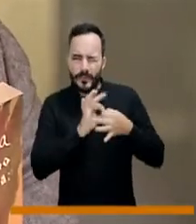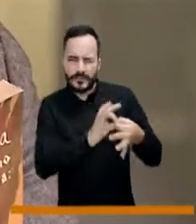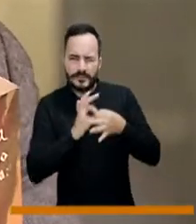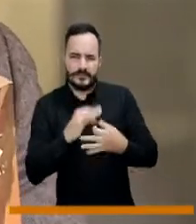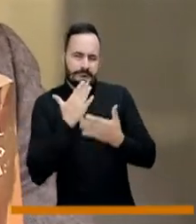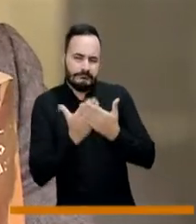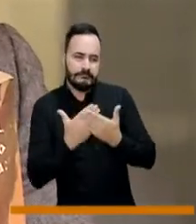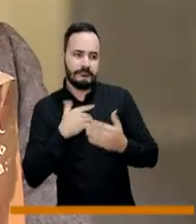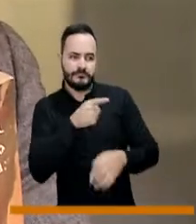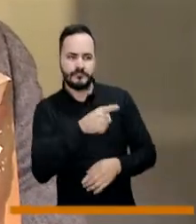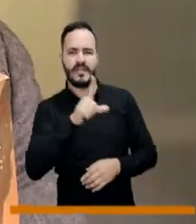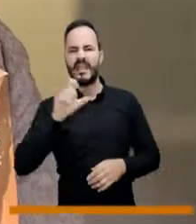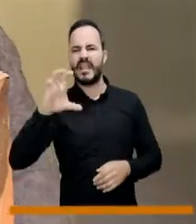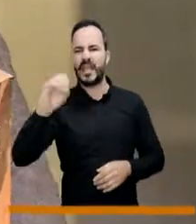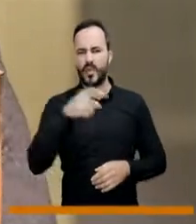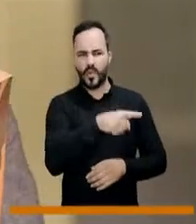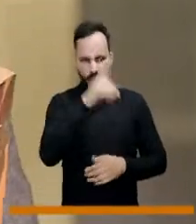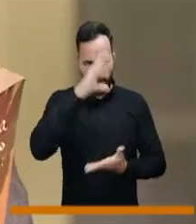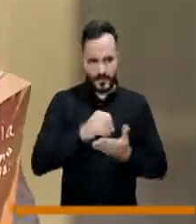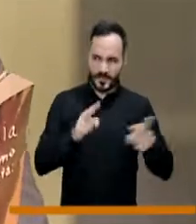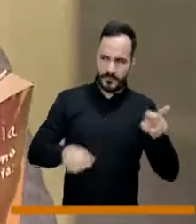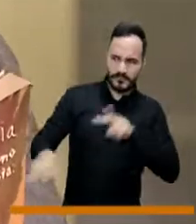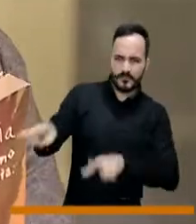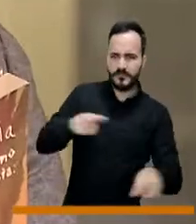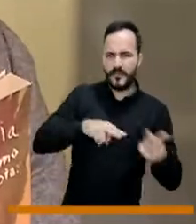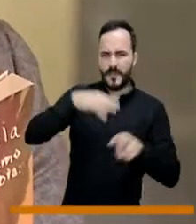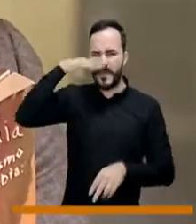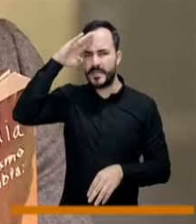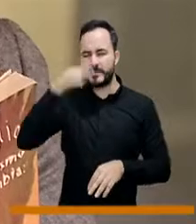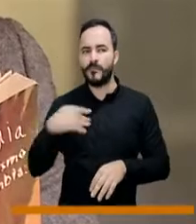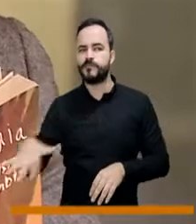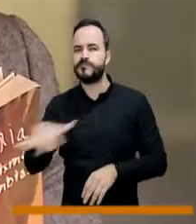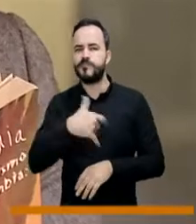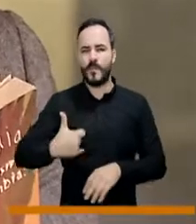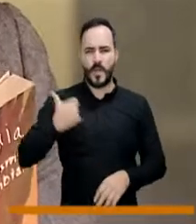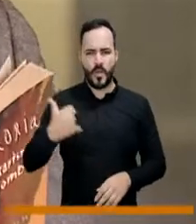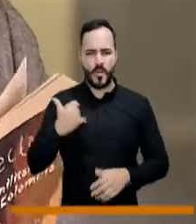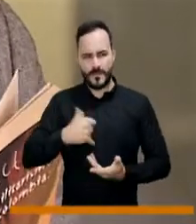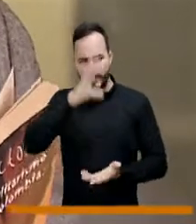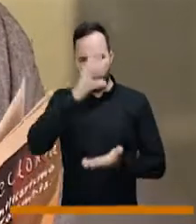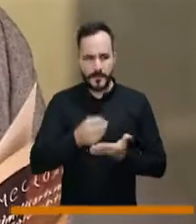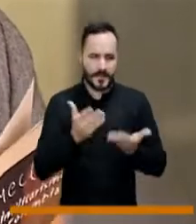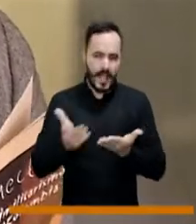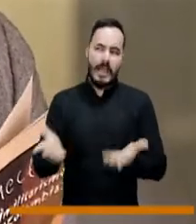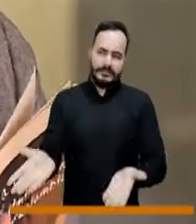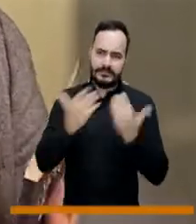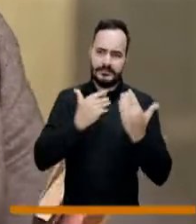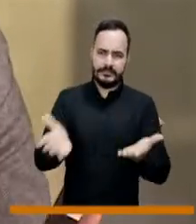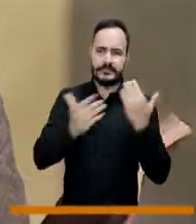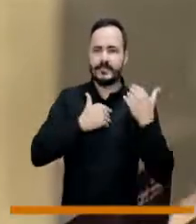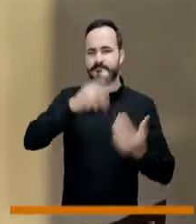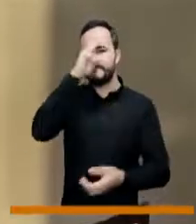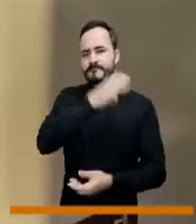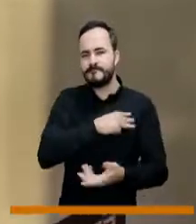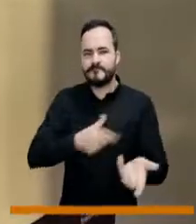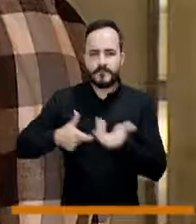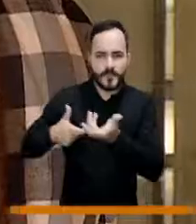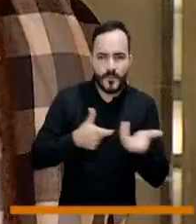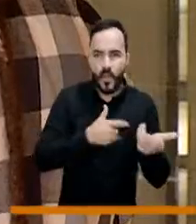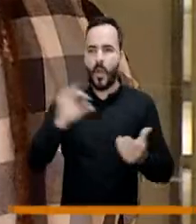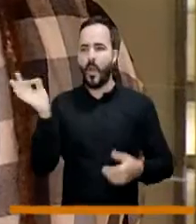para preguntarle a Leo un poco sobre cómo ve la situación en Medellín, o sea, cómo ve la situación de Medellín de los jóvenes frente a este asunto